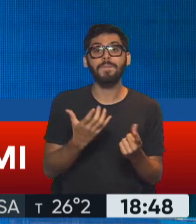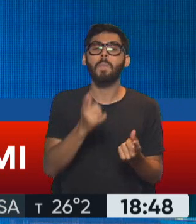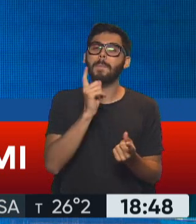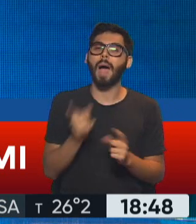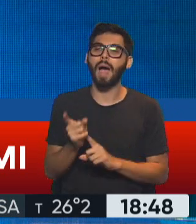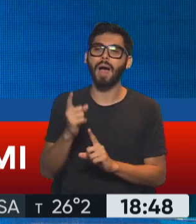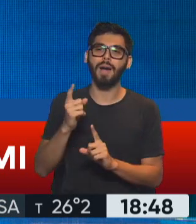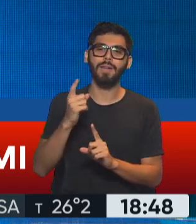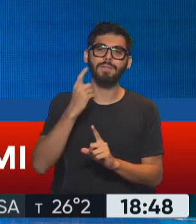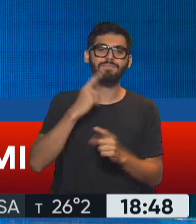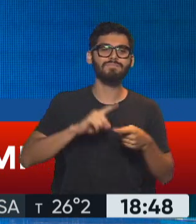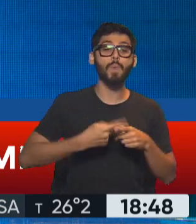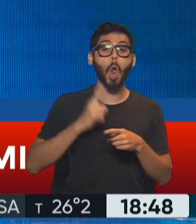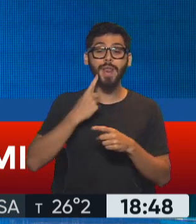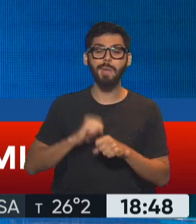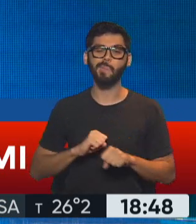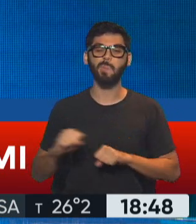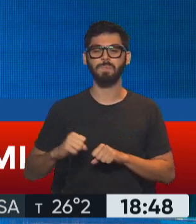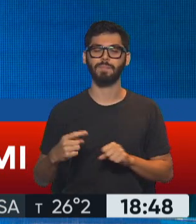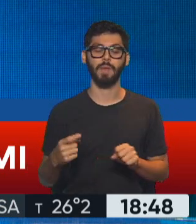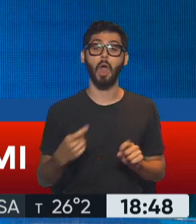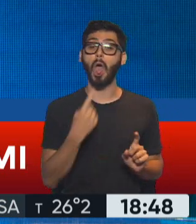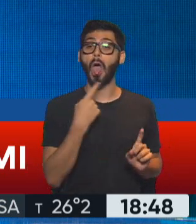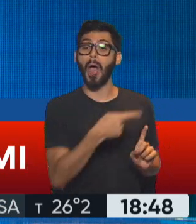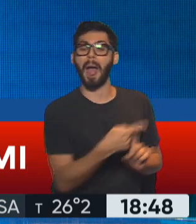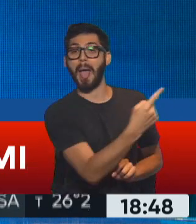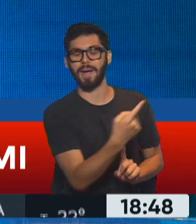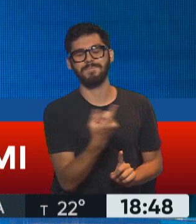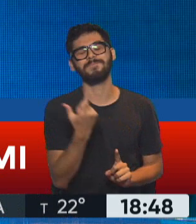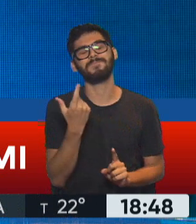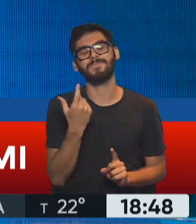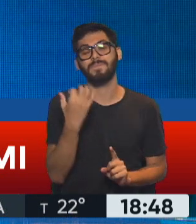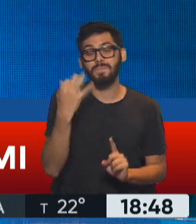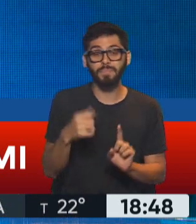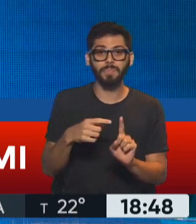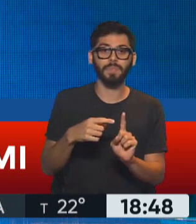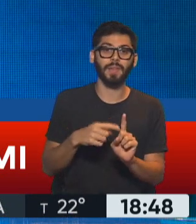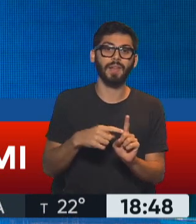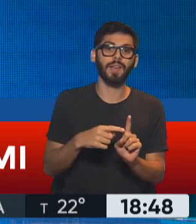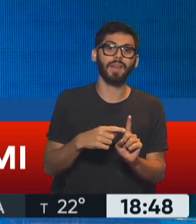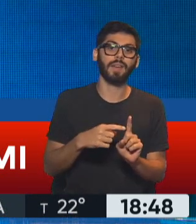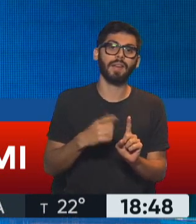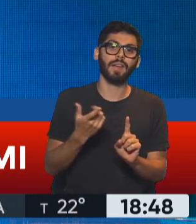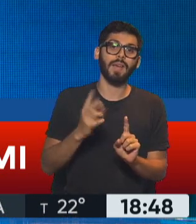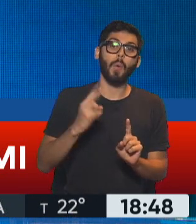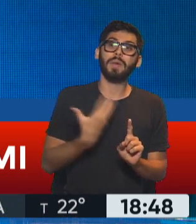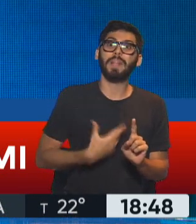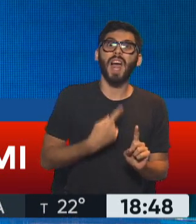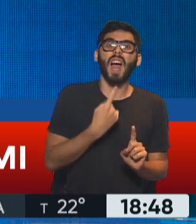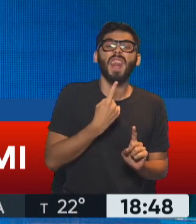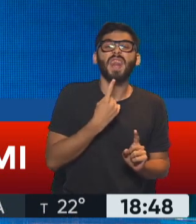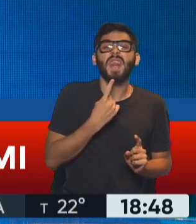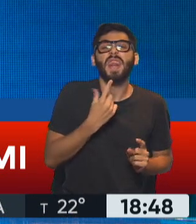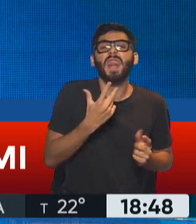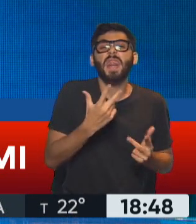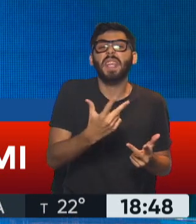disputa entre las dos principales fuerzas políticas, que puntualmente con lo que había dicho o lo que dijo o lo que intentó decir la vicepresidenta